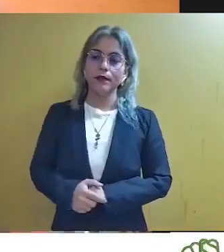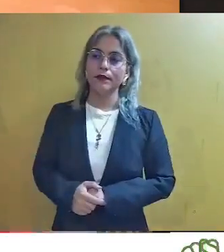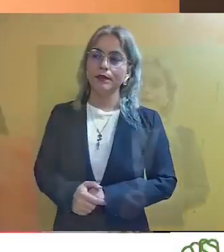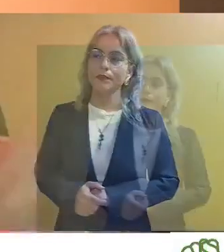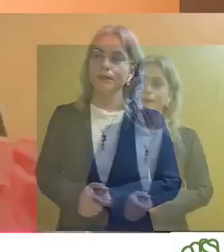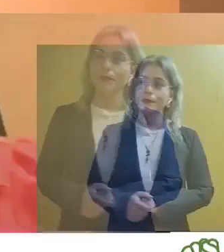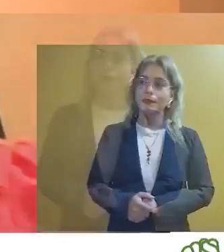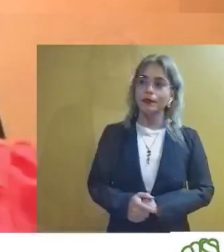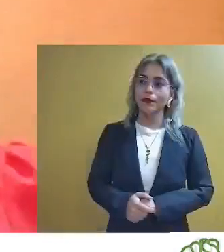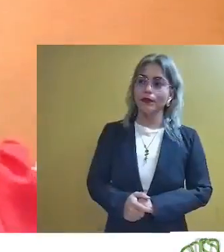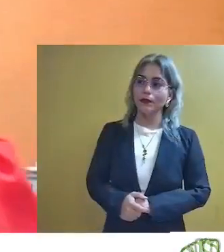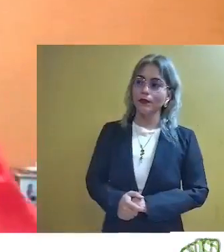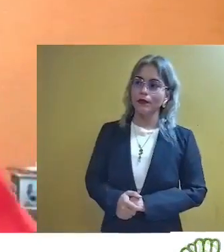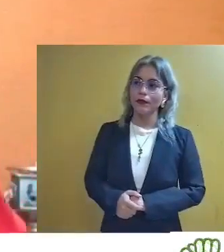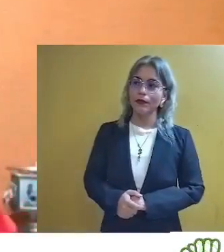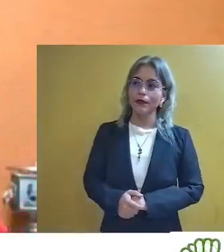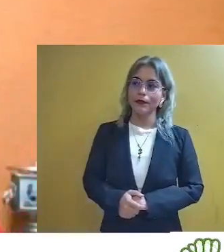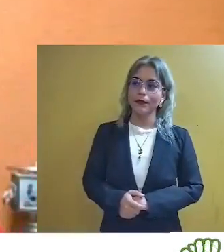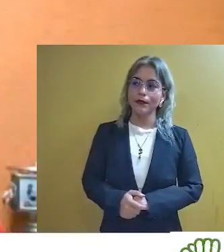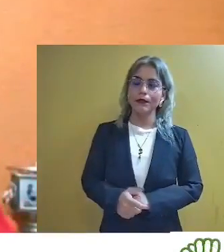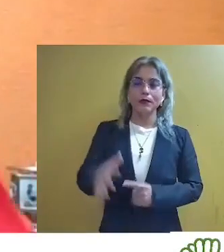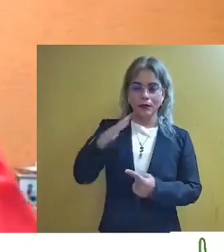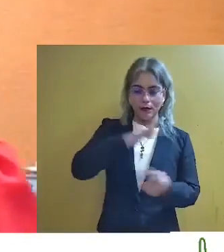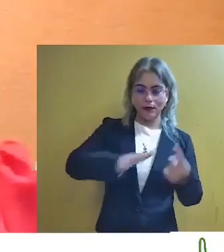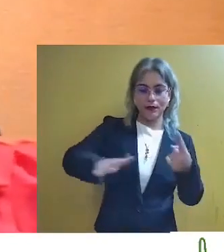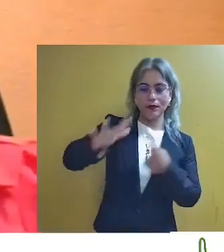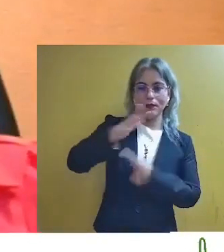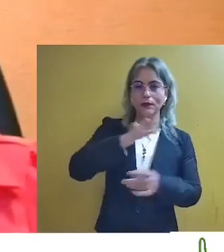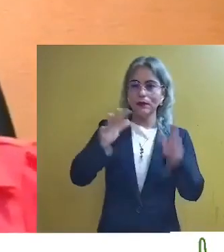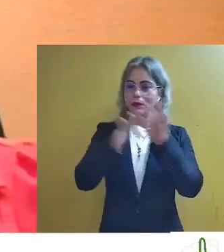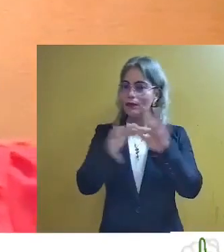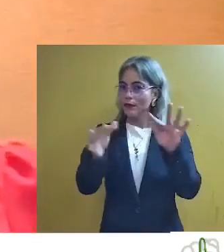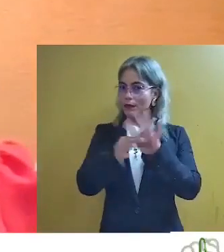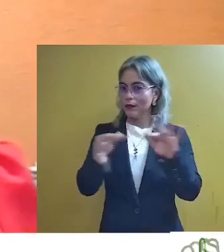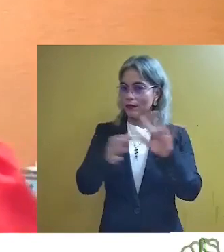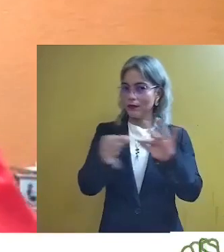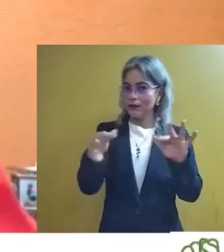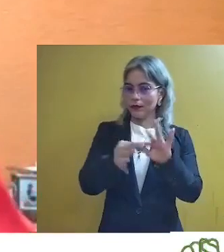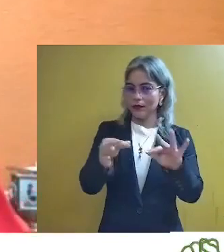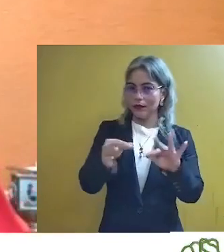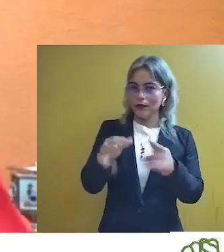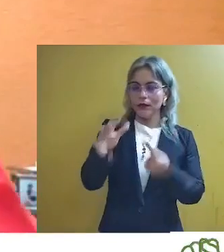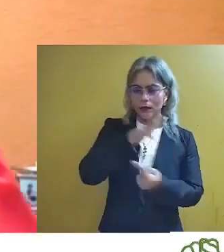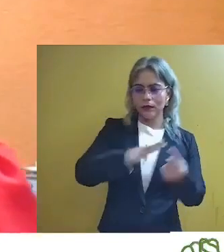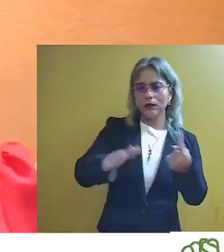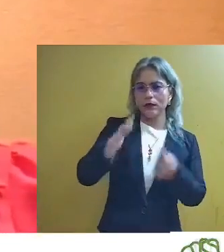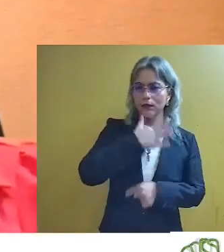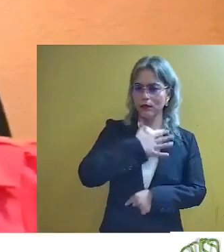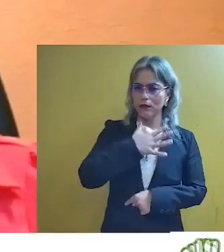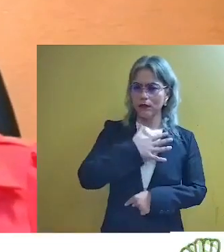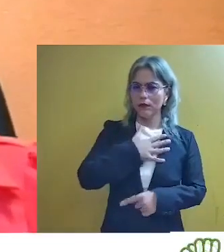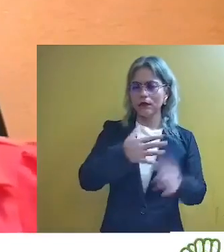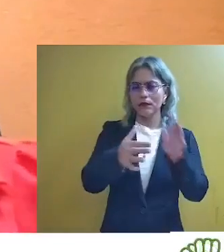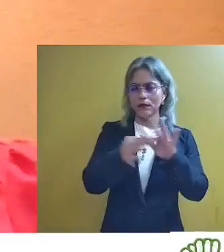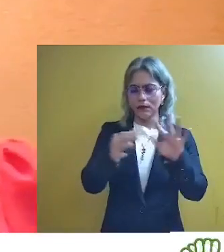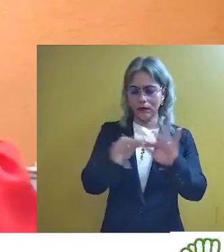Quisiera poner el contexto del por qué se difiere del